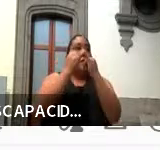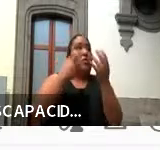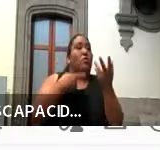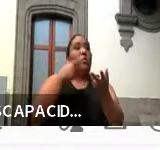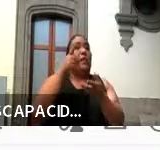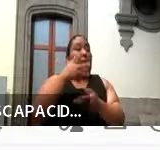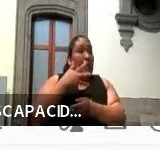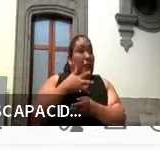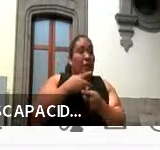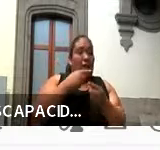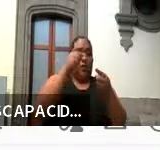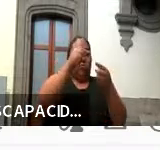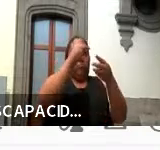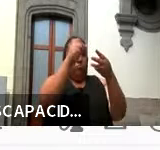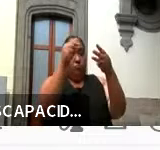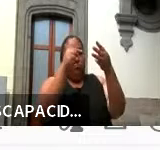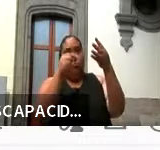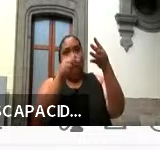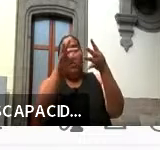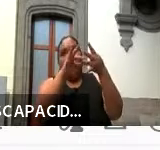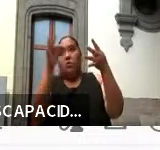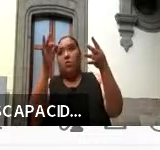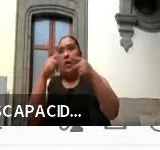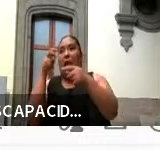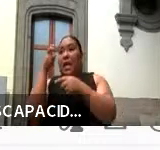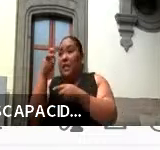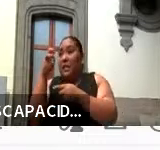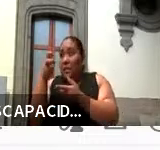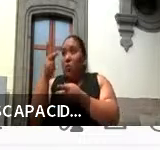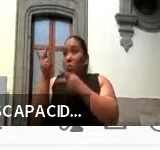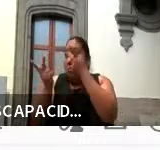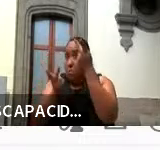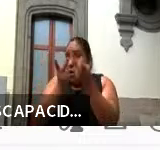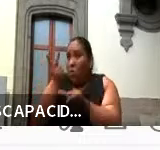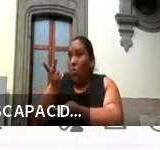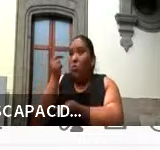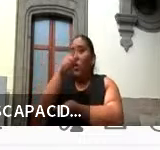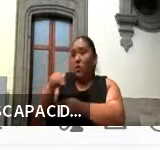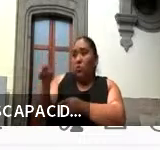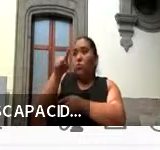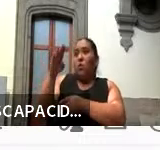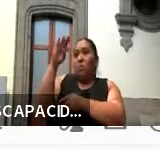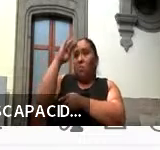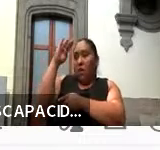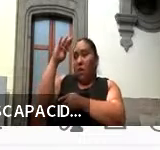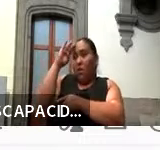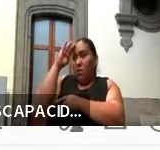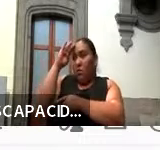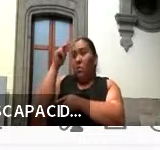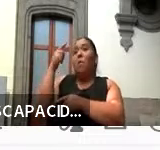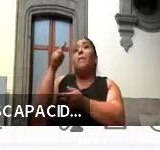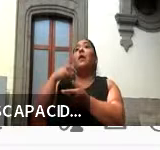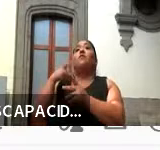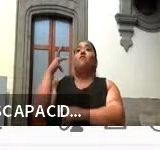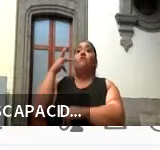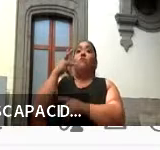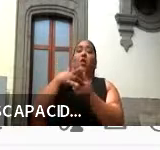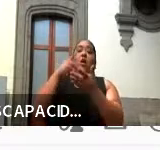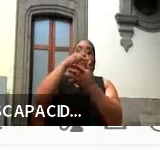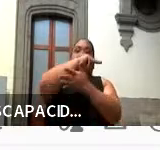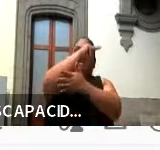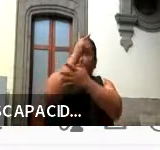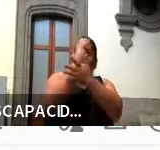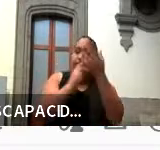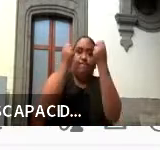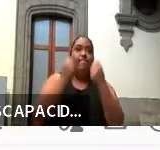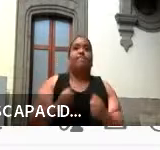o tendría indicadores? Son preguntas que yo les voy dejando que van a permitir fortalecer un plan, no